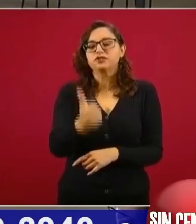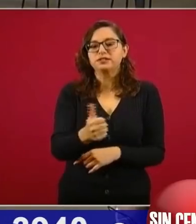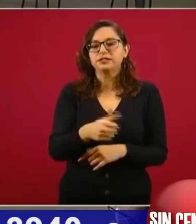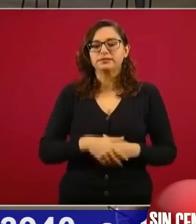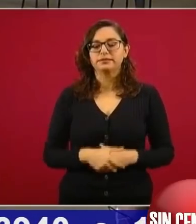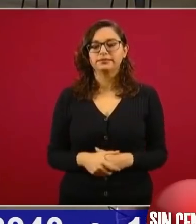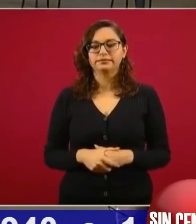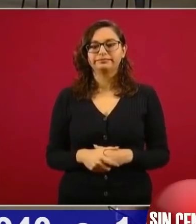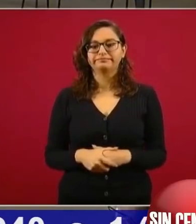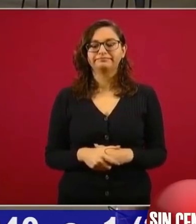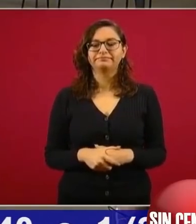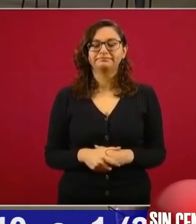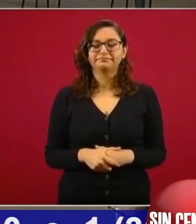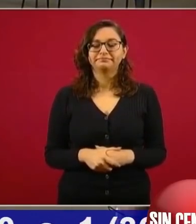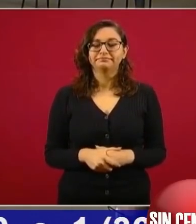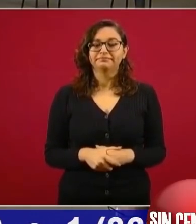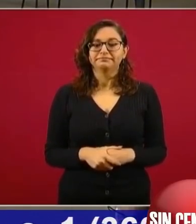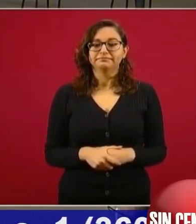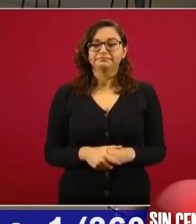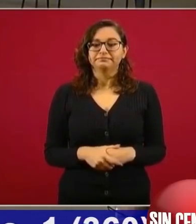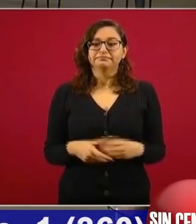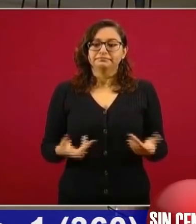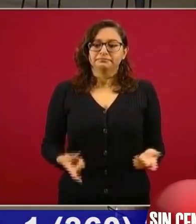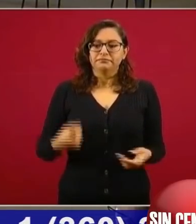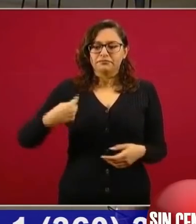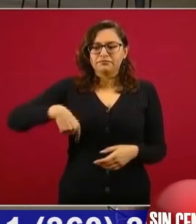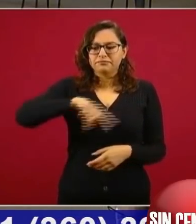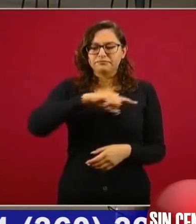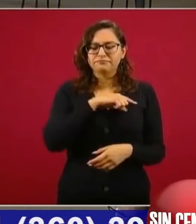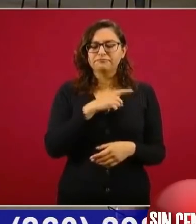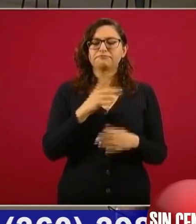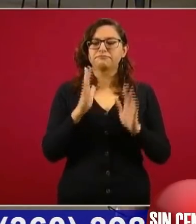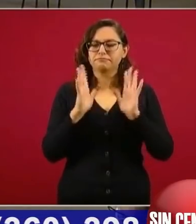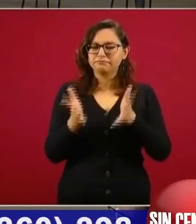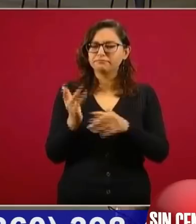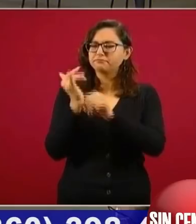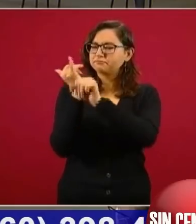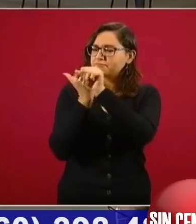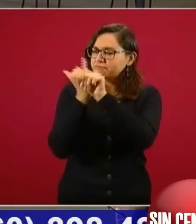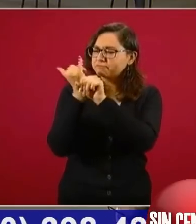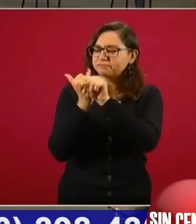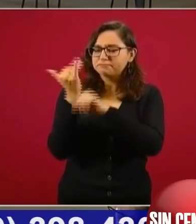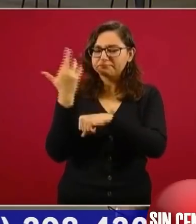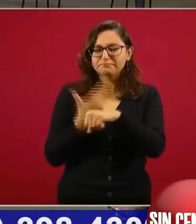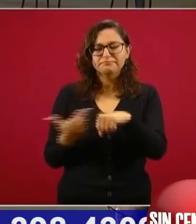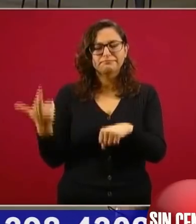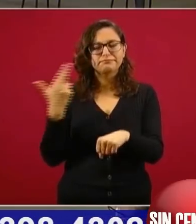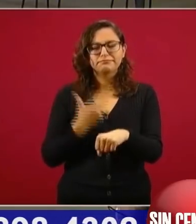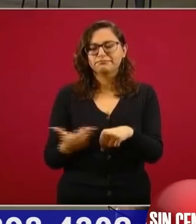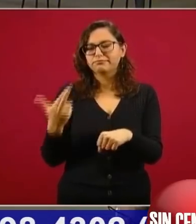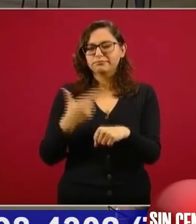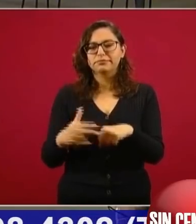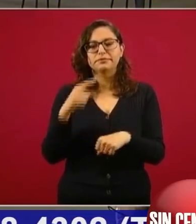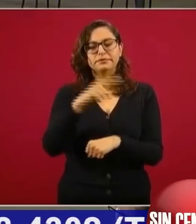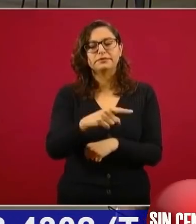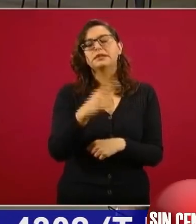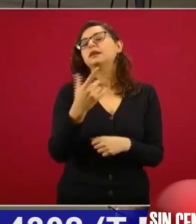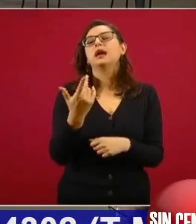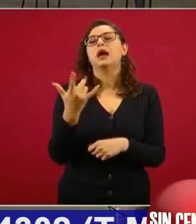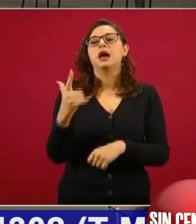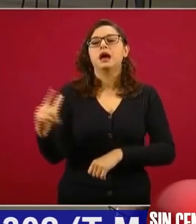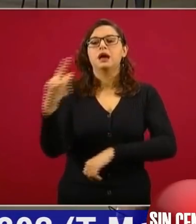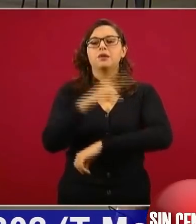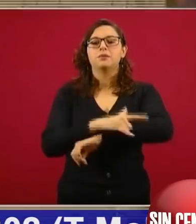adelante, que hemos hecho el estudio, ha tenido un estudio detallado el Aeropuerto Internacional